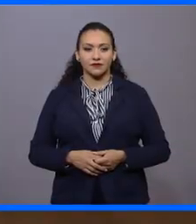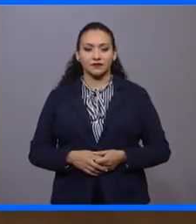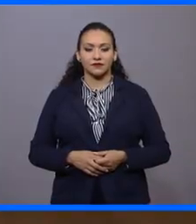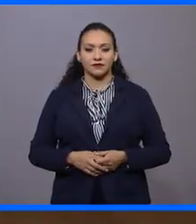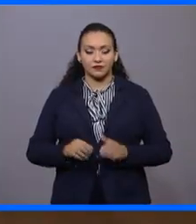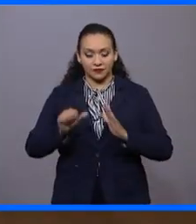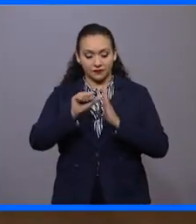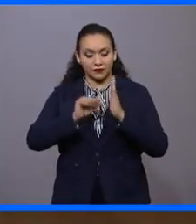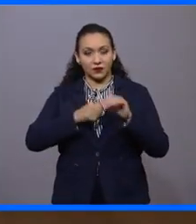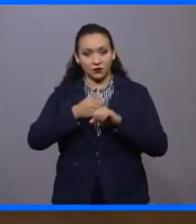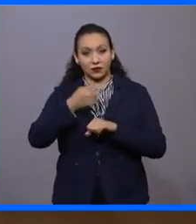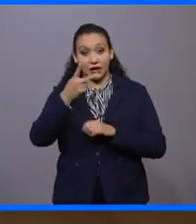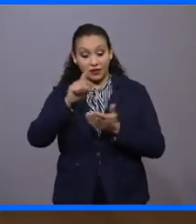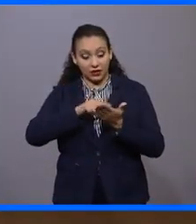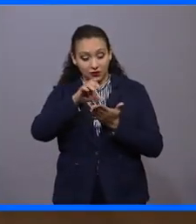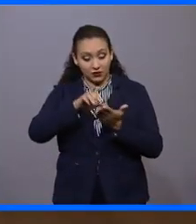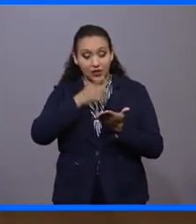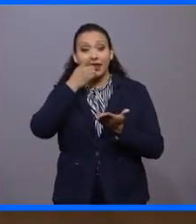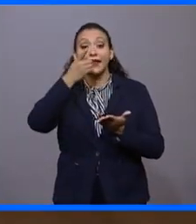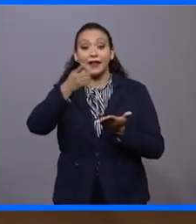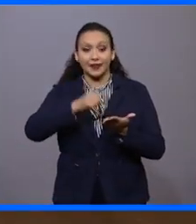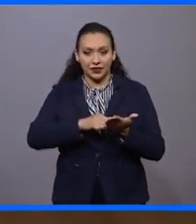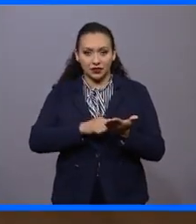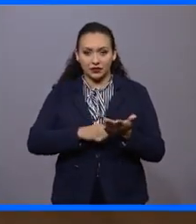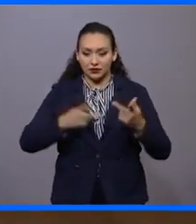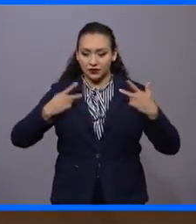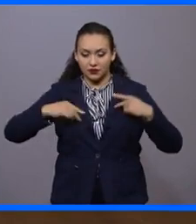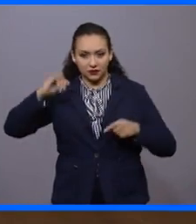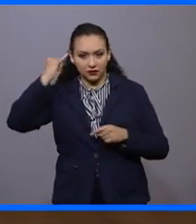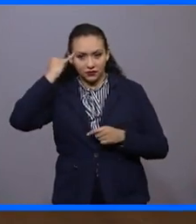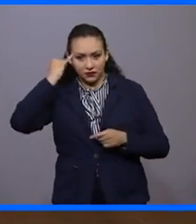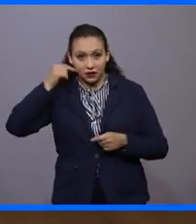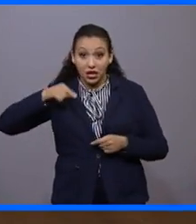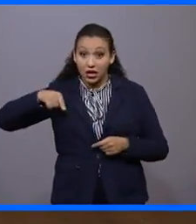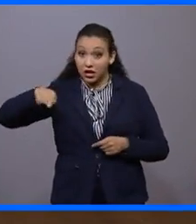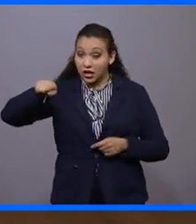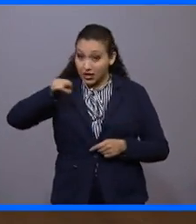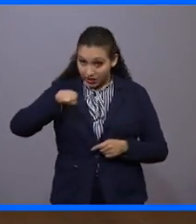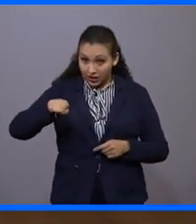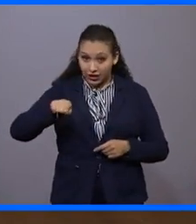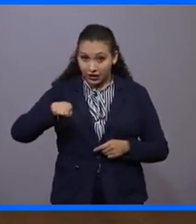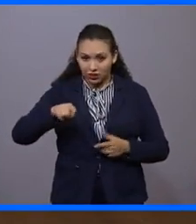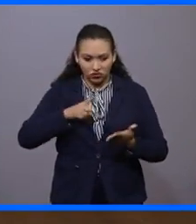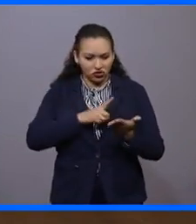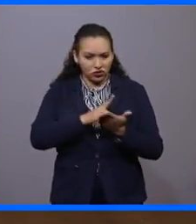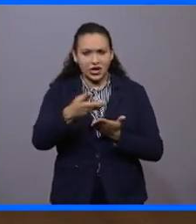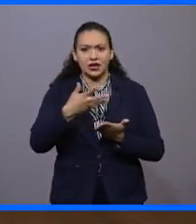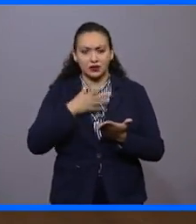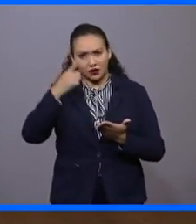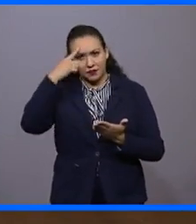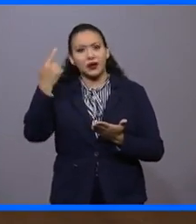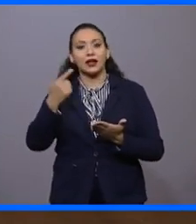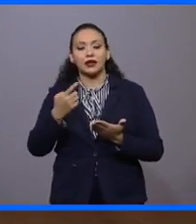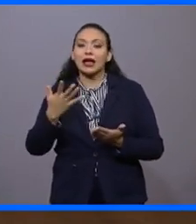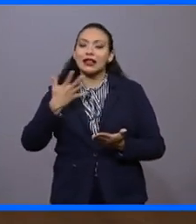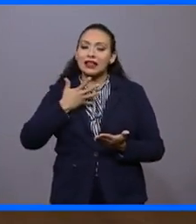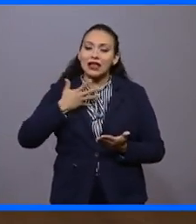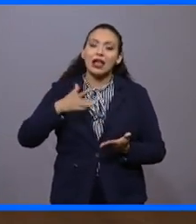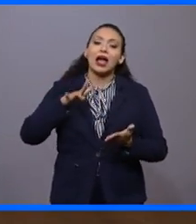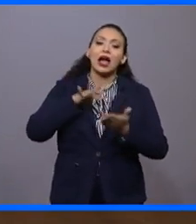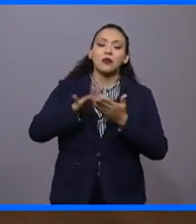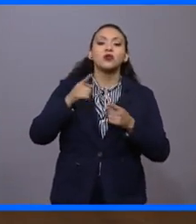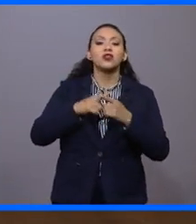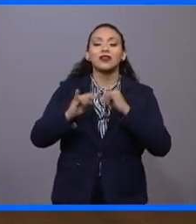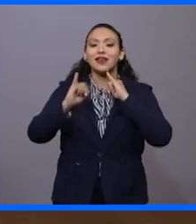El artículo 2 constitucional establece que las personas indígenas tienen en todo momento el derecho a ser asistidas y asesoradas por